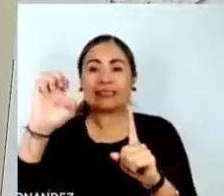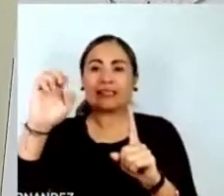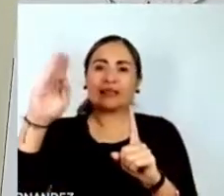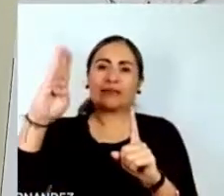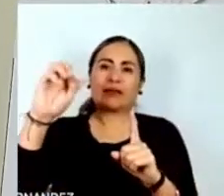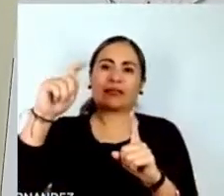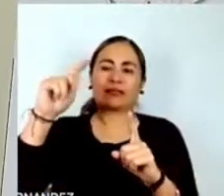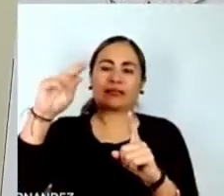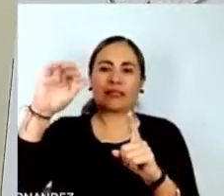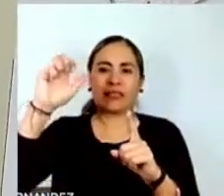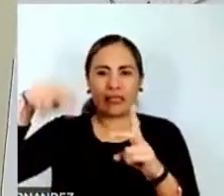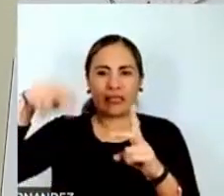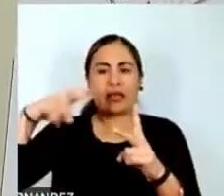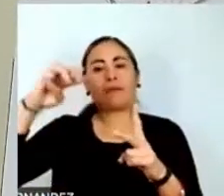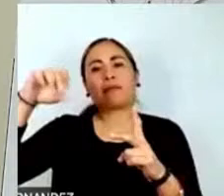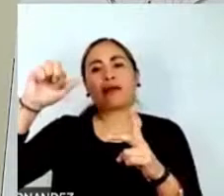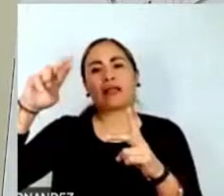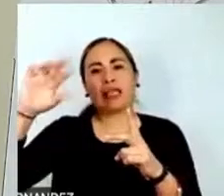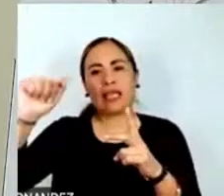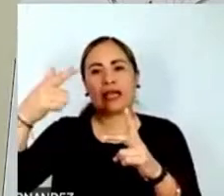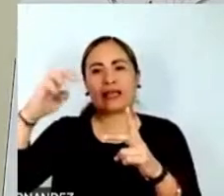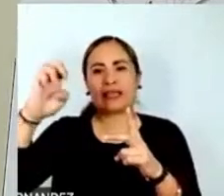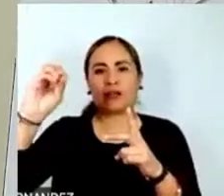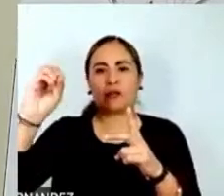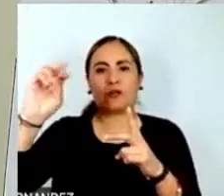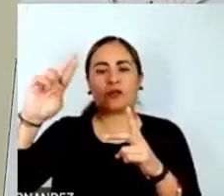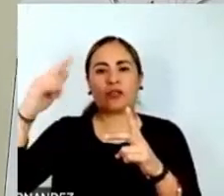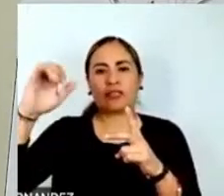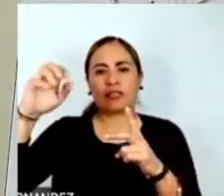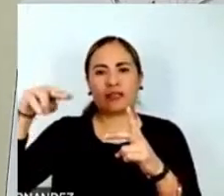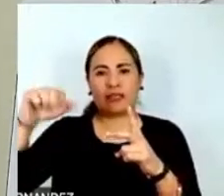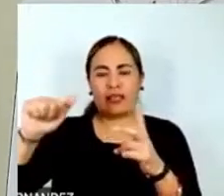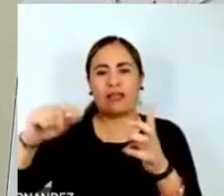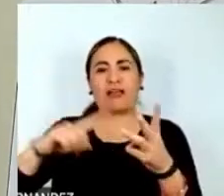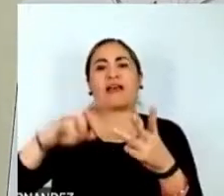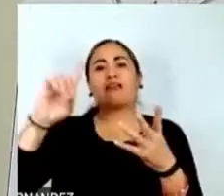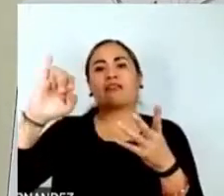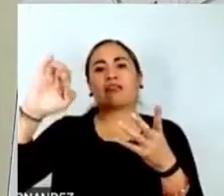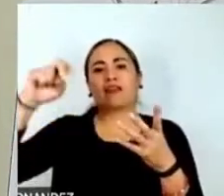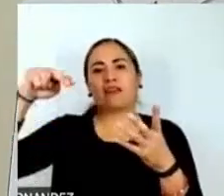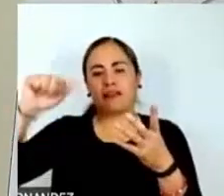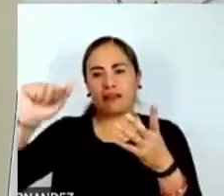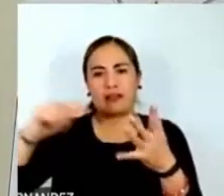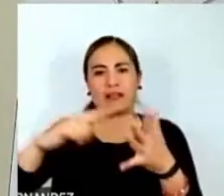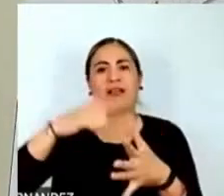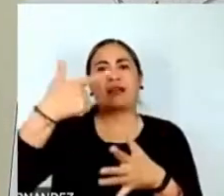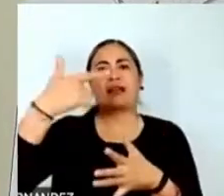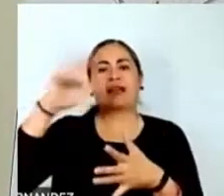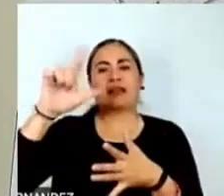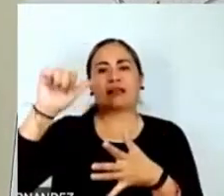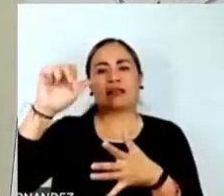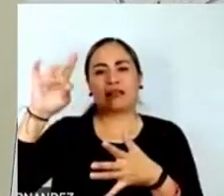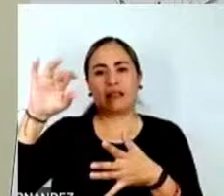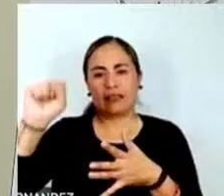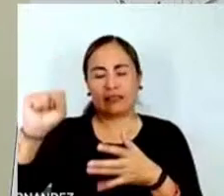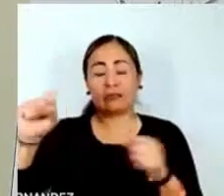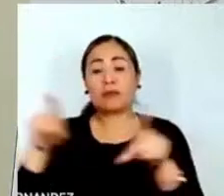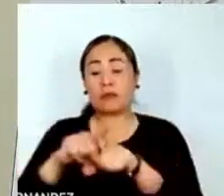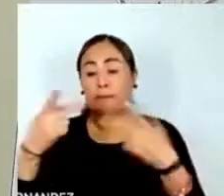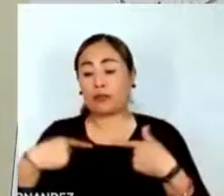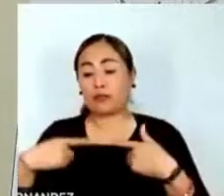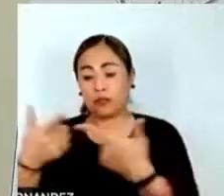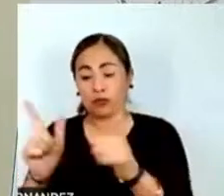José Gutiérrez, Diana González, Gladys Morales y al equipo de analistas de jurisprudencia que forman parte de este